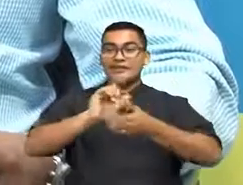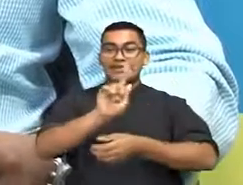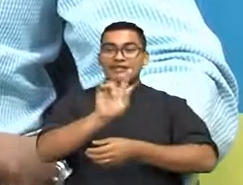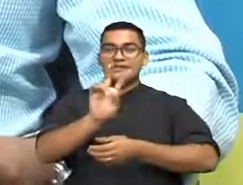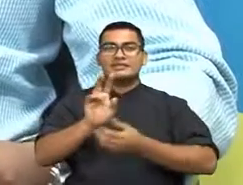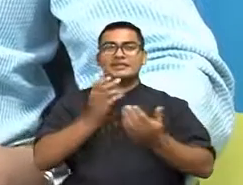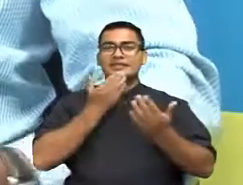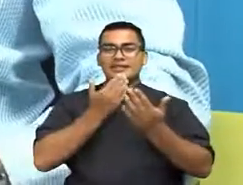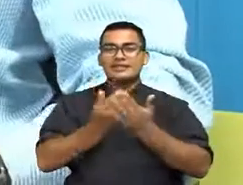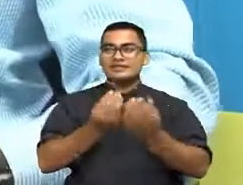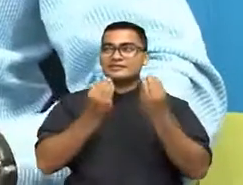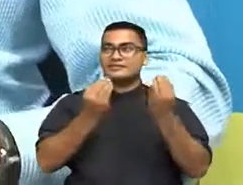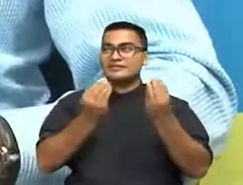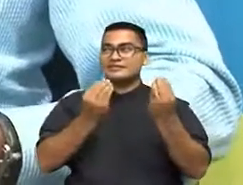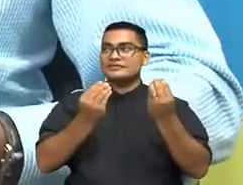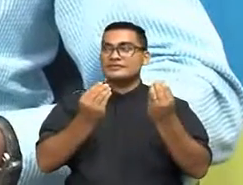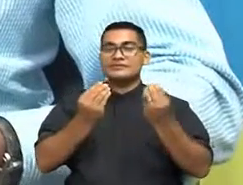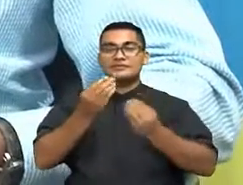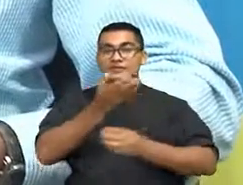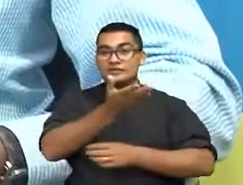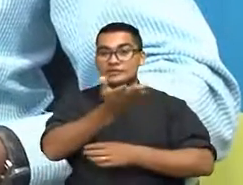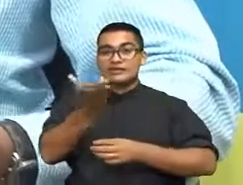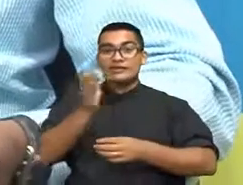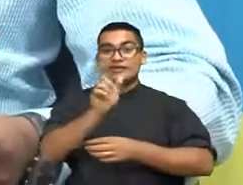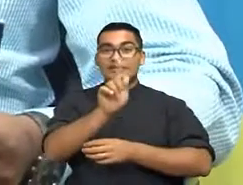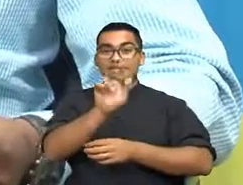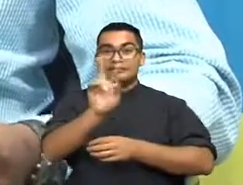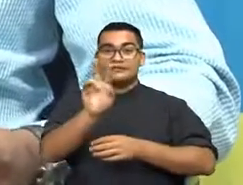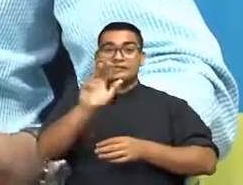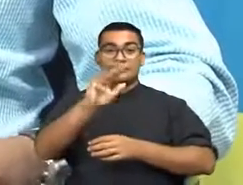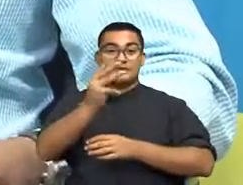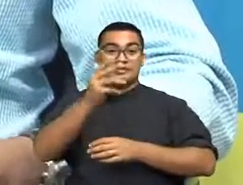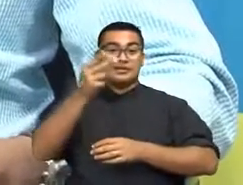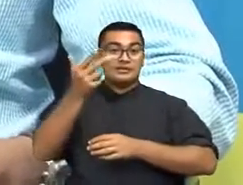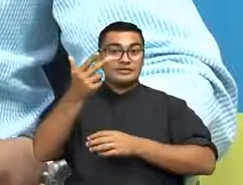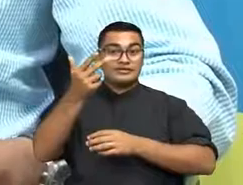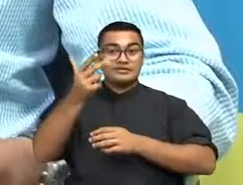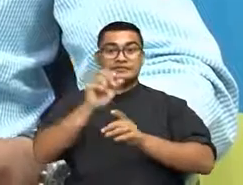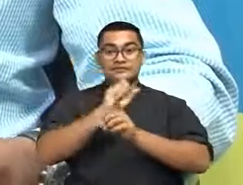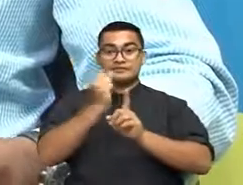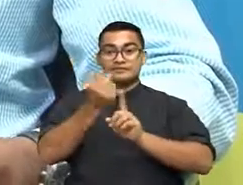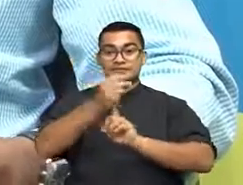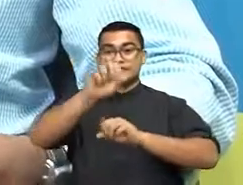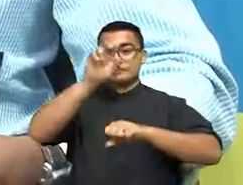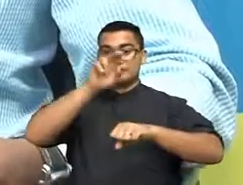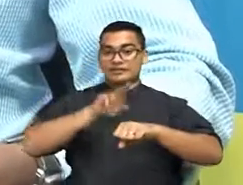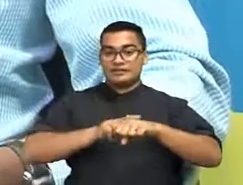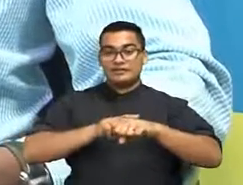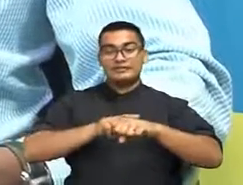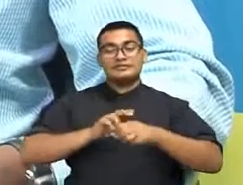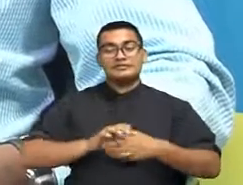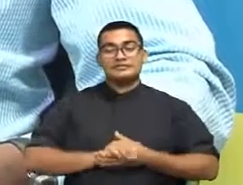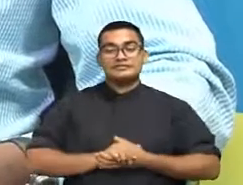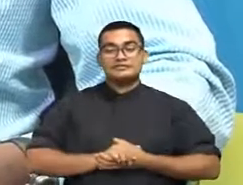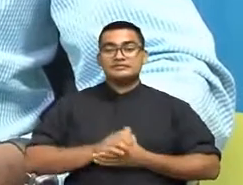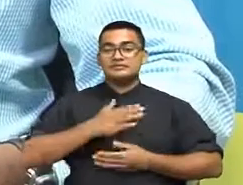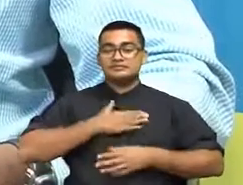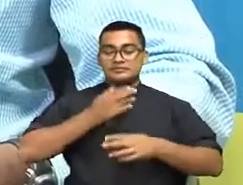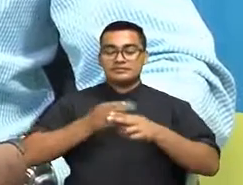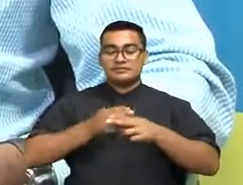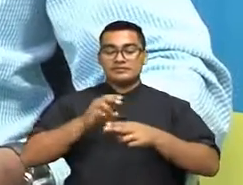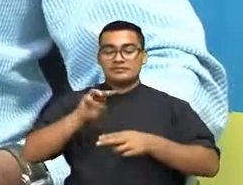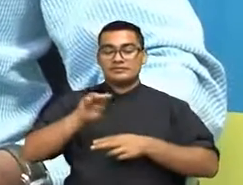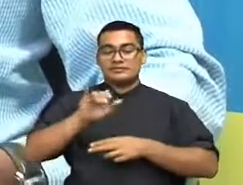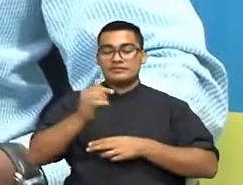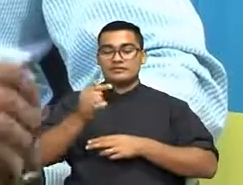nuevamente, muchas gracias por su fiel sintonía al canal 98, el canal parlamentario, el canal de la Asamblea Nacional. Soy Miguel Carranza